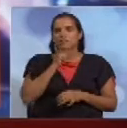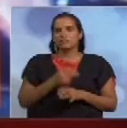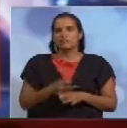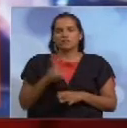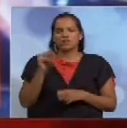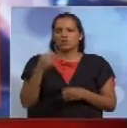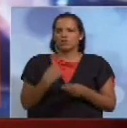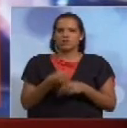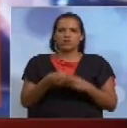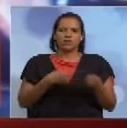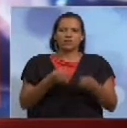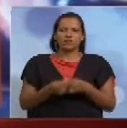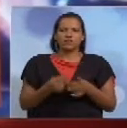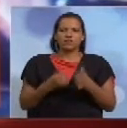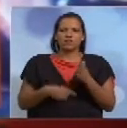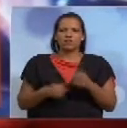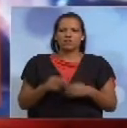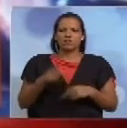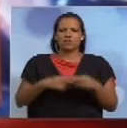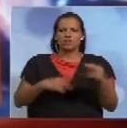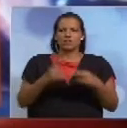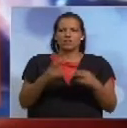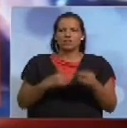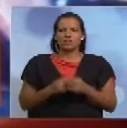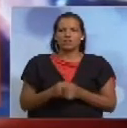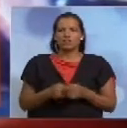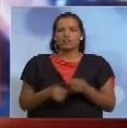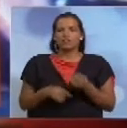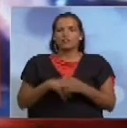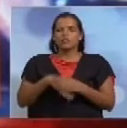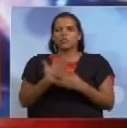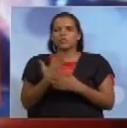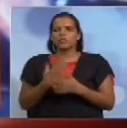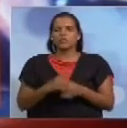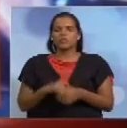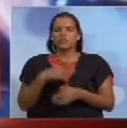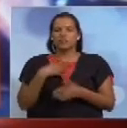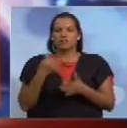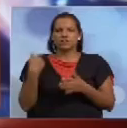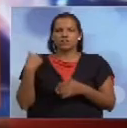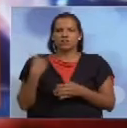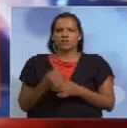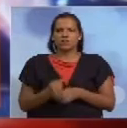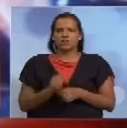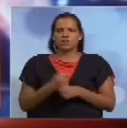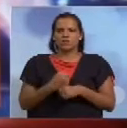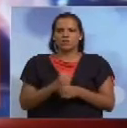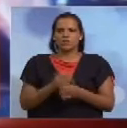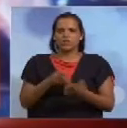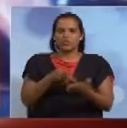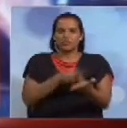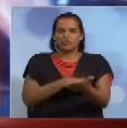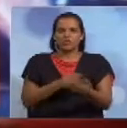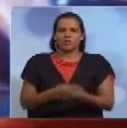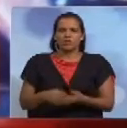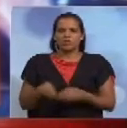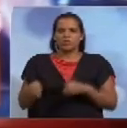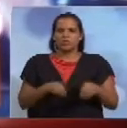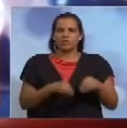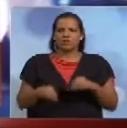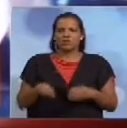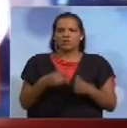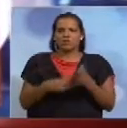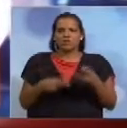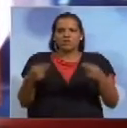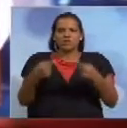a la venta. Hay que mandar a construir con sus respectivas ingenierías. De allí que teníamos que elaborar un cronograma de actividades que